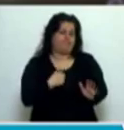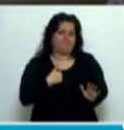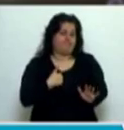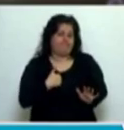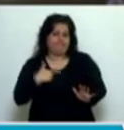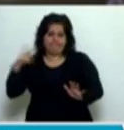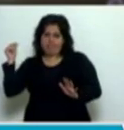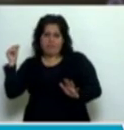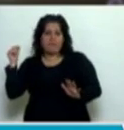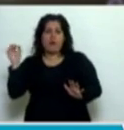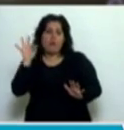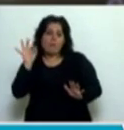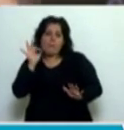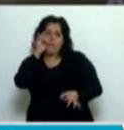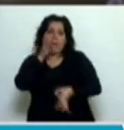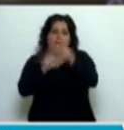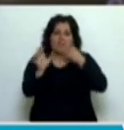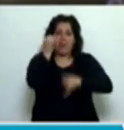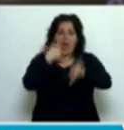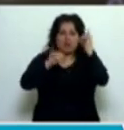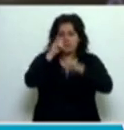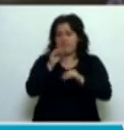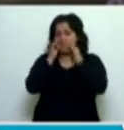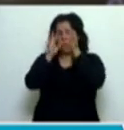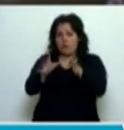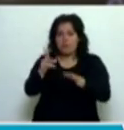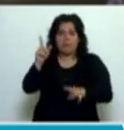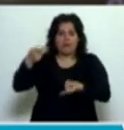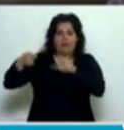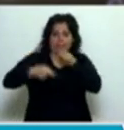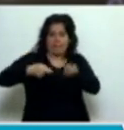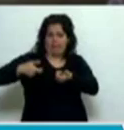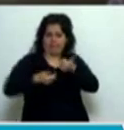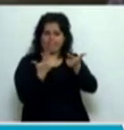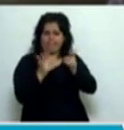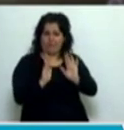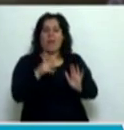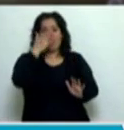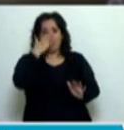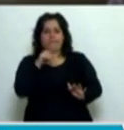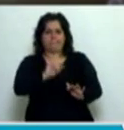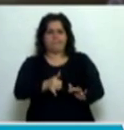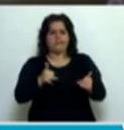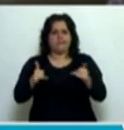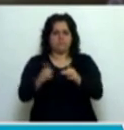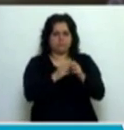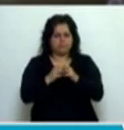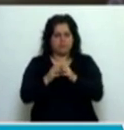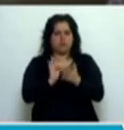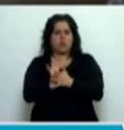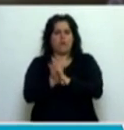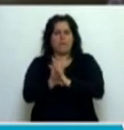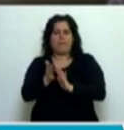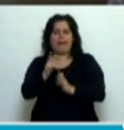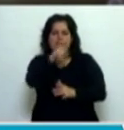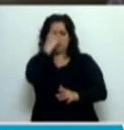va a poder vender las acciones libremente en el mercado porque no hay compradores y caería el precio, sino tendría que ser un debate no menor de la salida del Estado